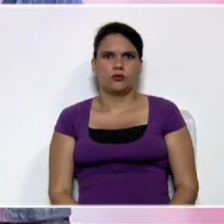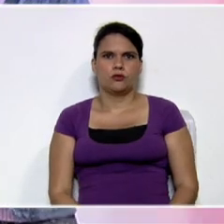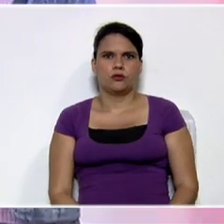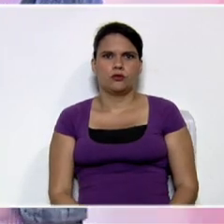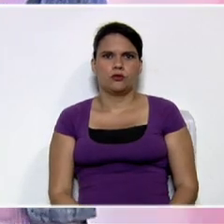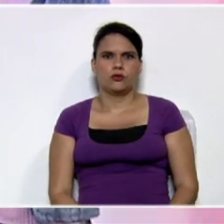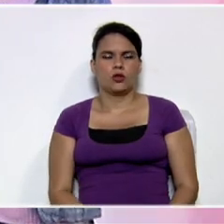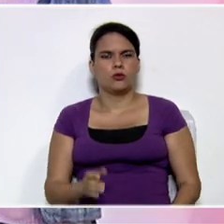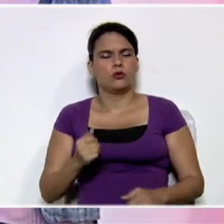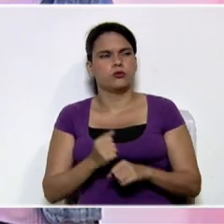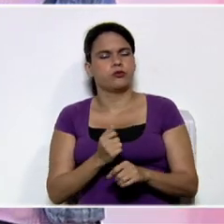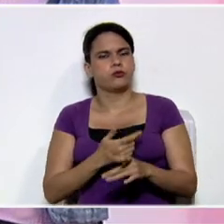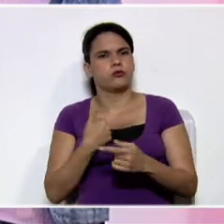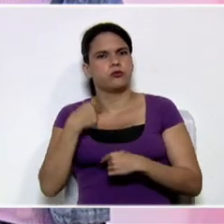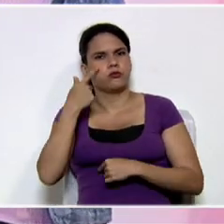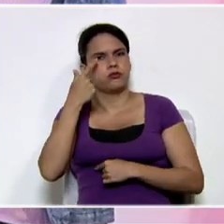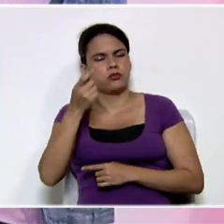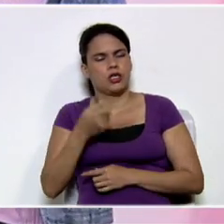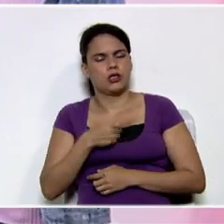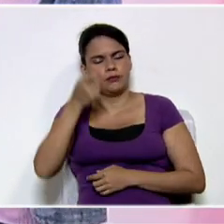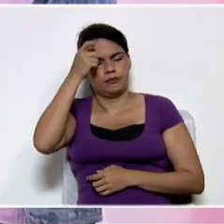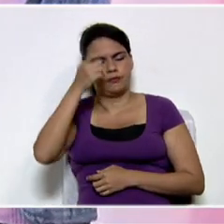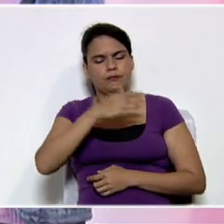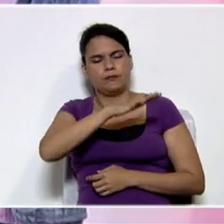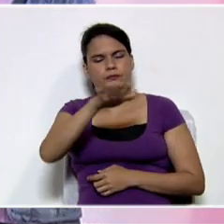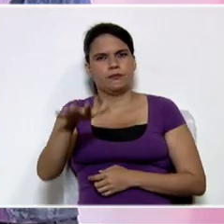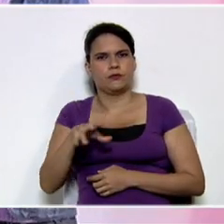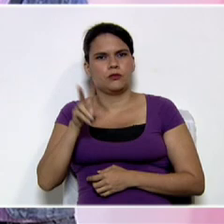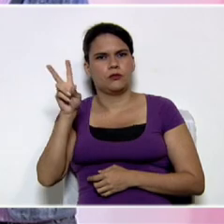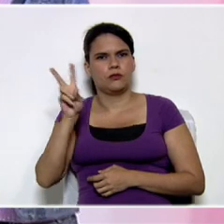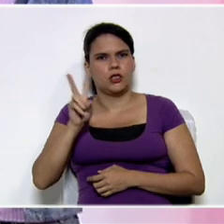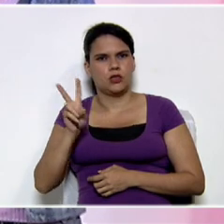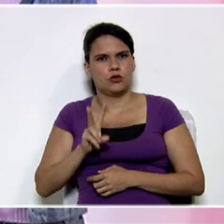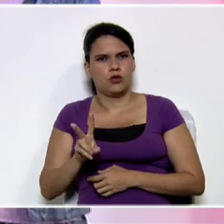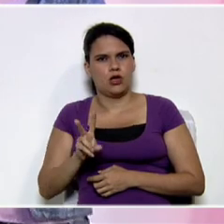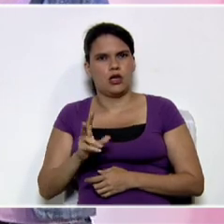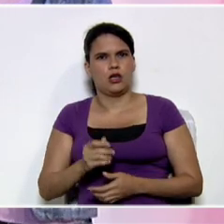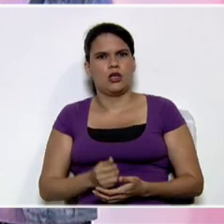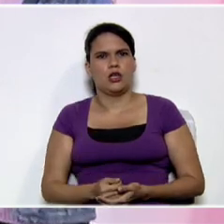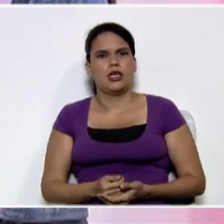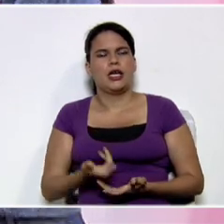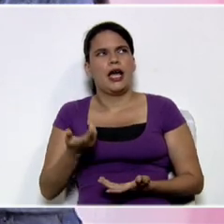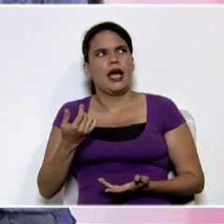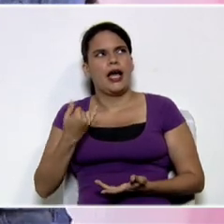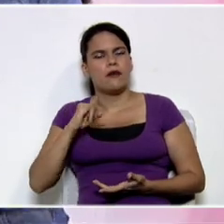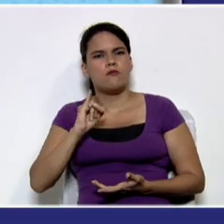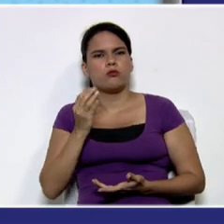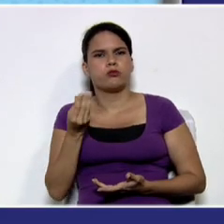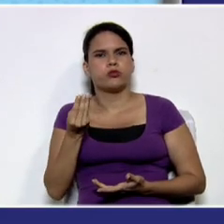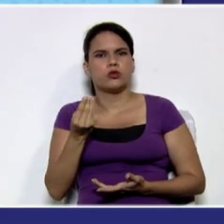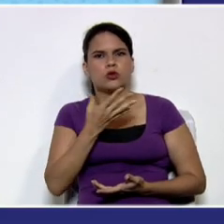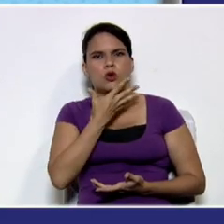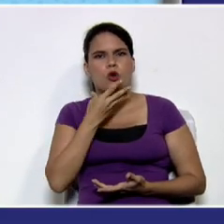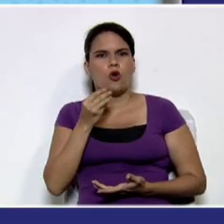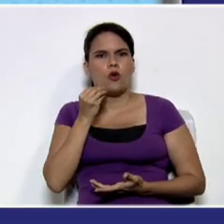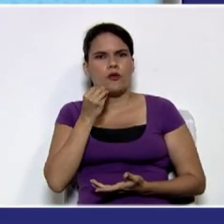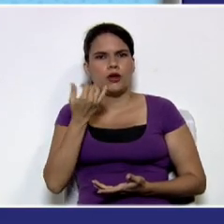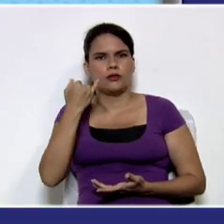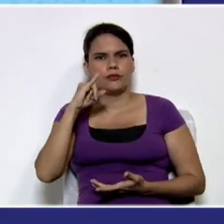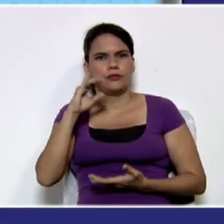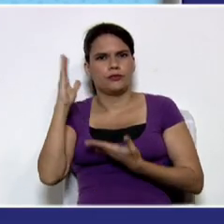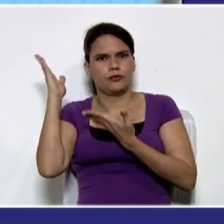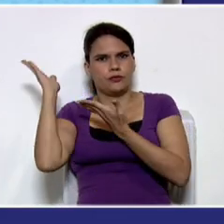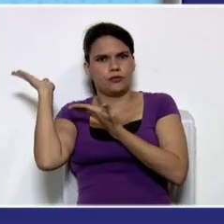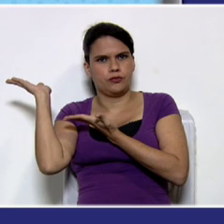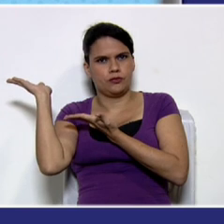o ver que la población venezolana está constituida por personas jóvenes. Aquí vemos un mapa de lo